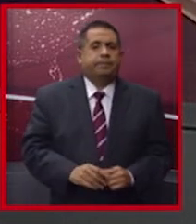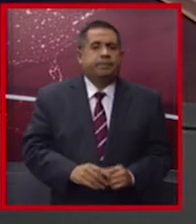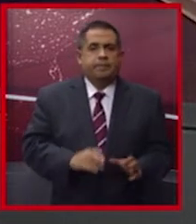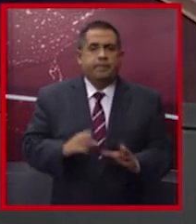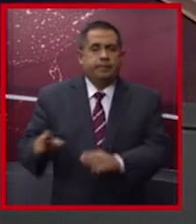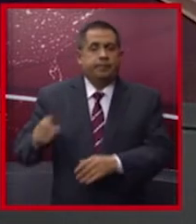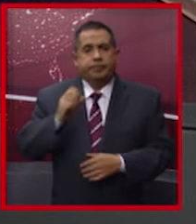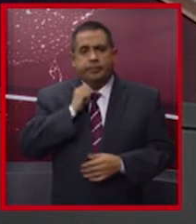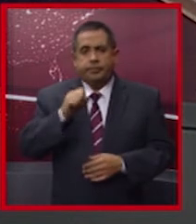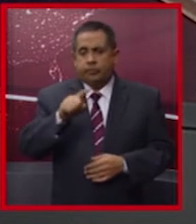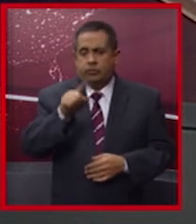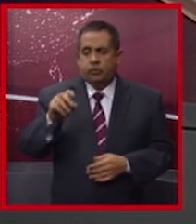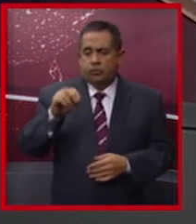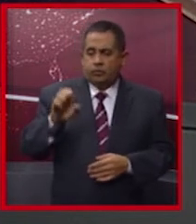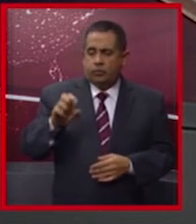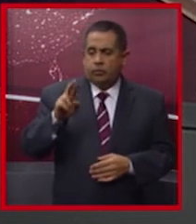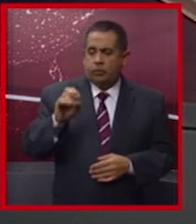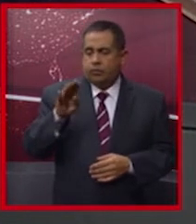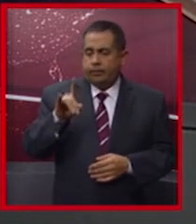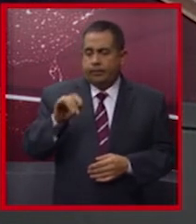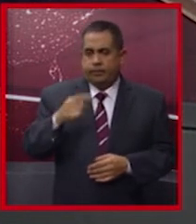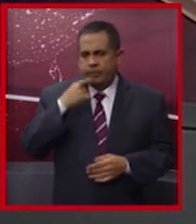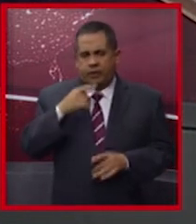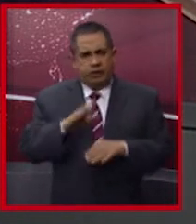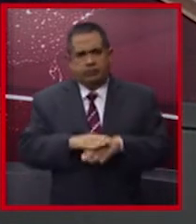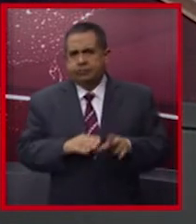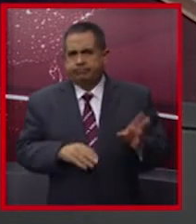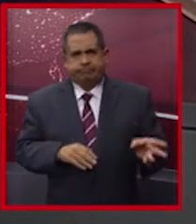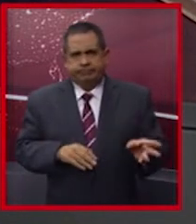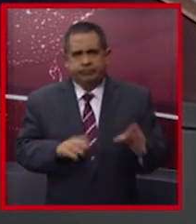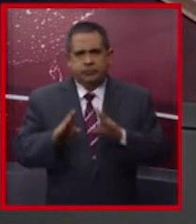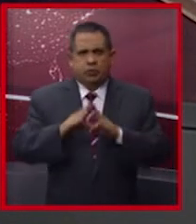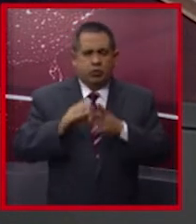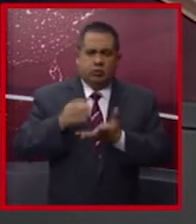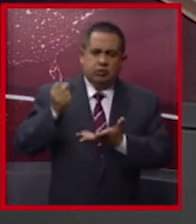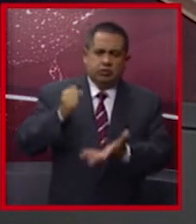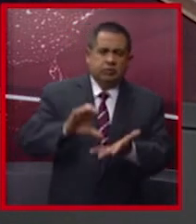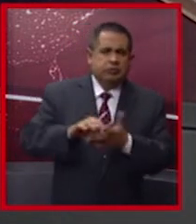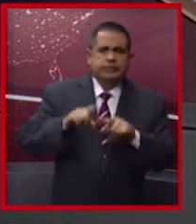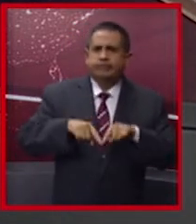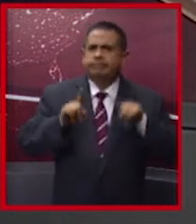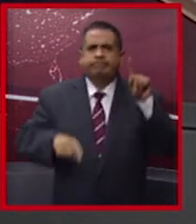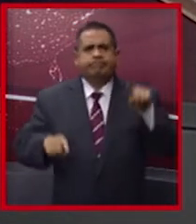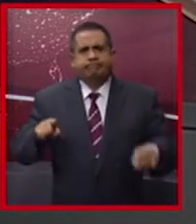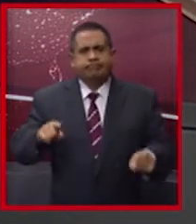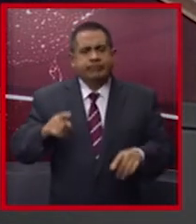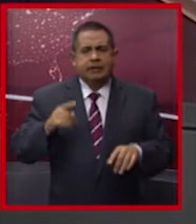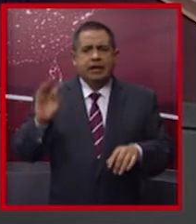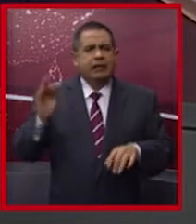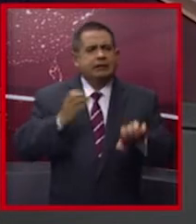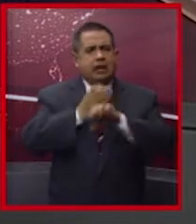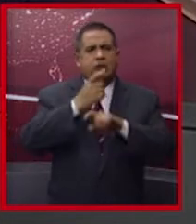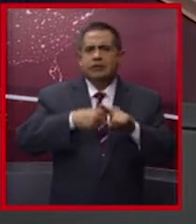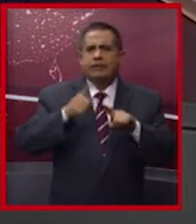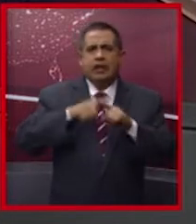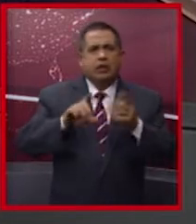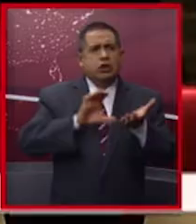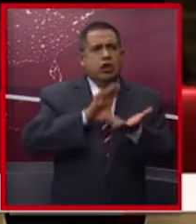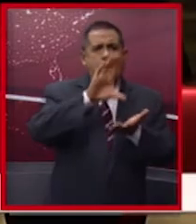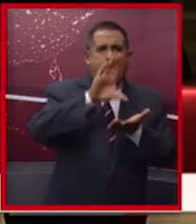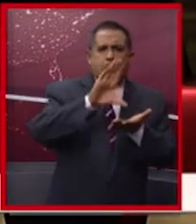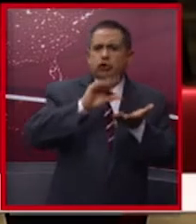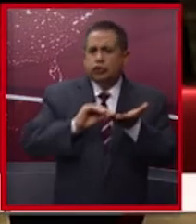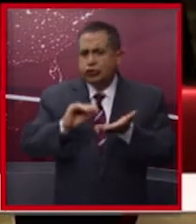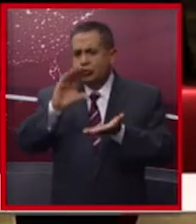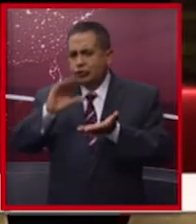parte, el senador Zoe Robledo, del Partido del Trabajo, criticó el trato presupuestal asimétrico que da la Federación a los estados, el condicionamiento de los